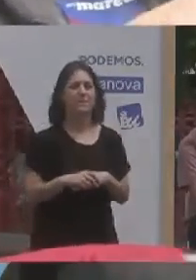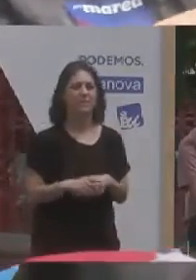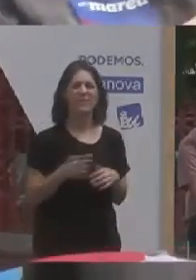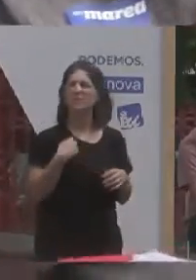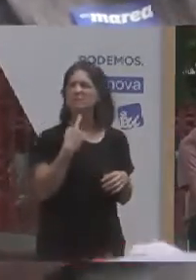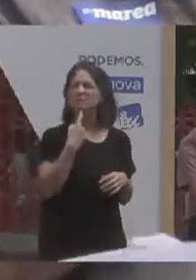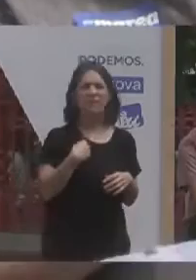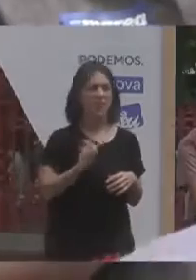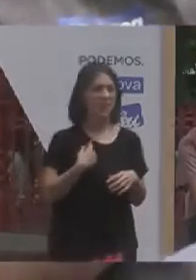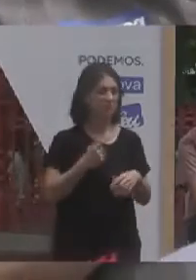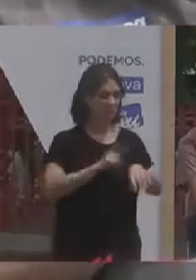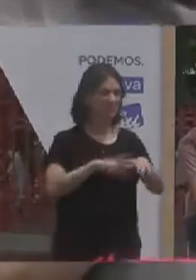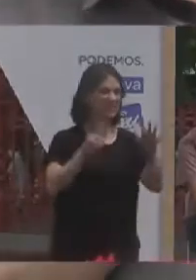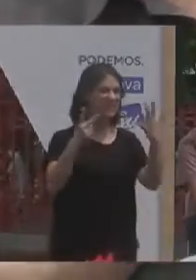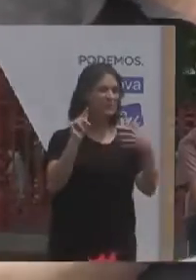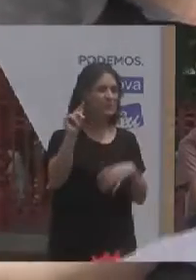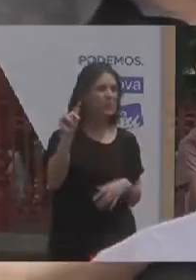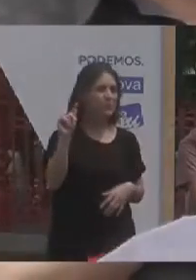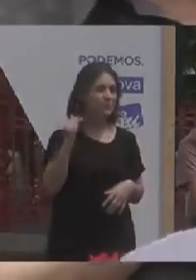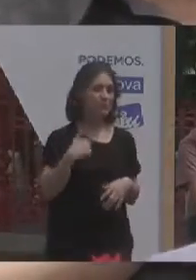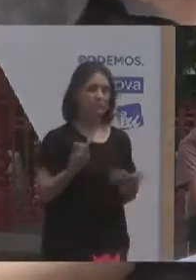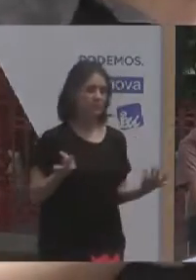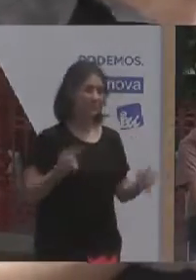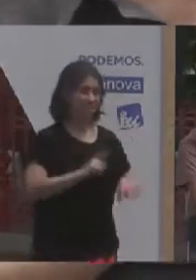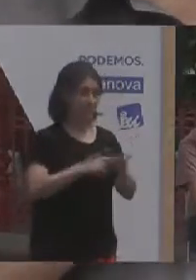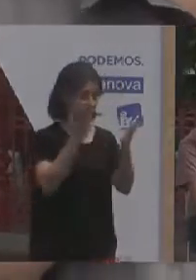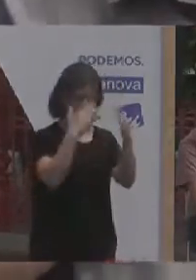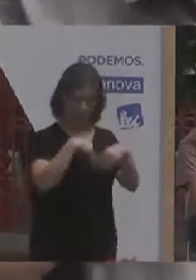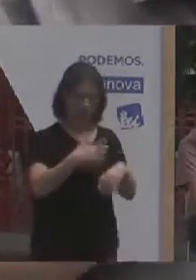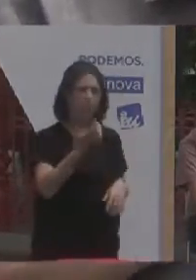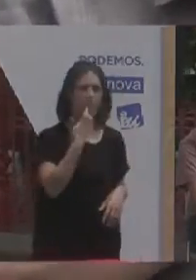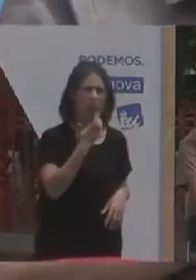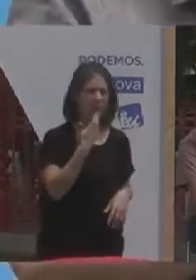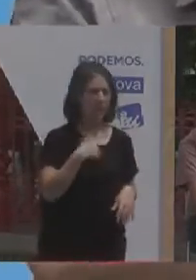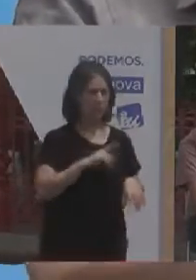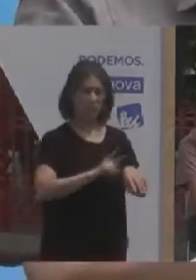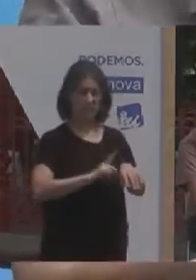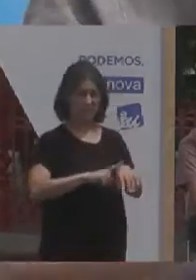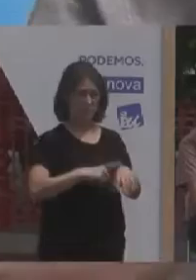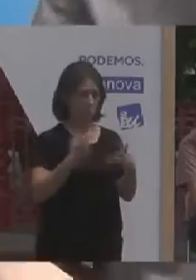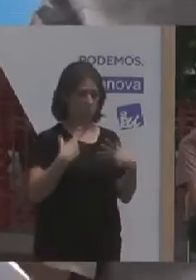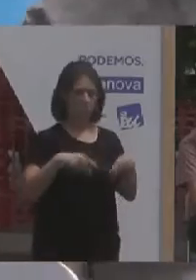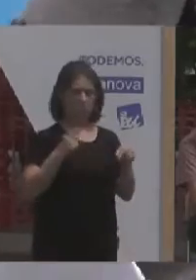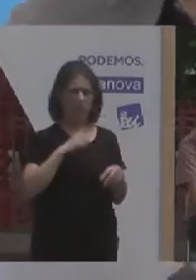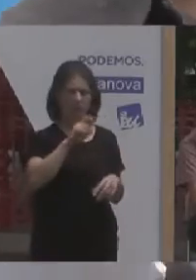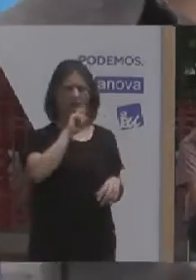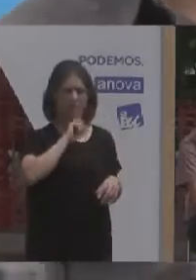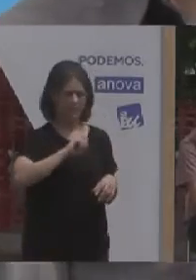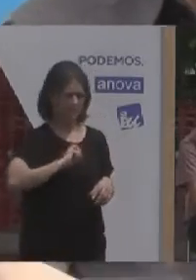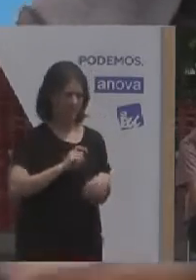Me dixeron que tiña 7 minutos e non teño reloxo. Si podedes, cando chegue o tempo, avisarme dun